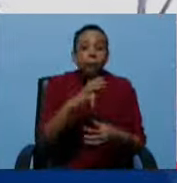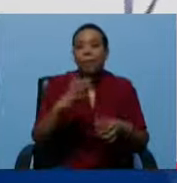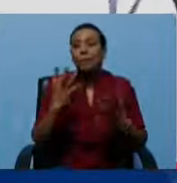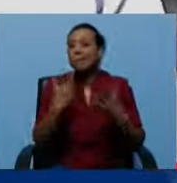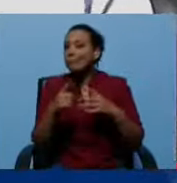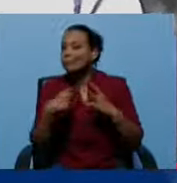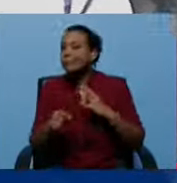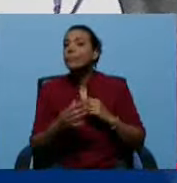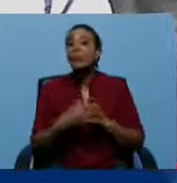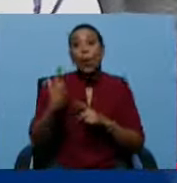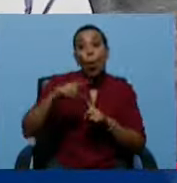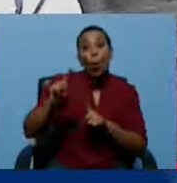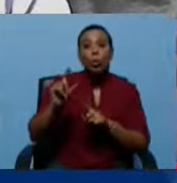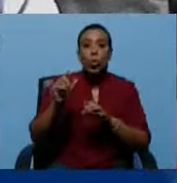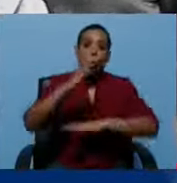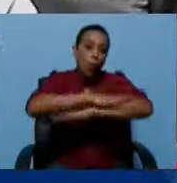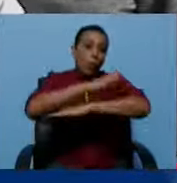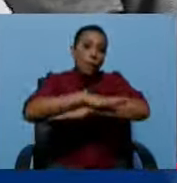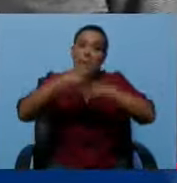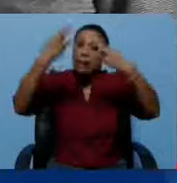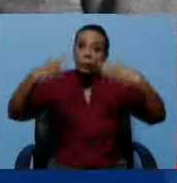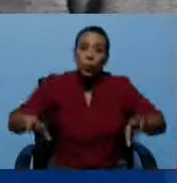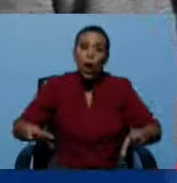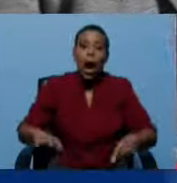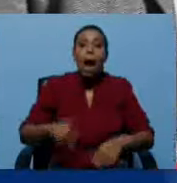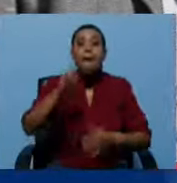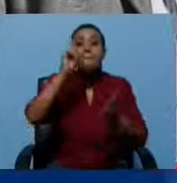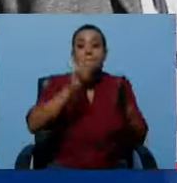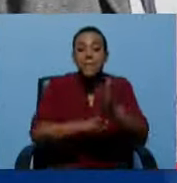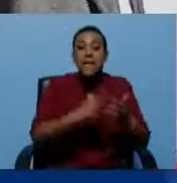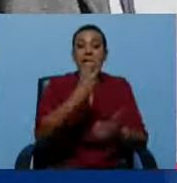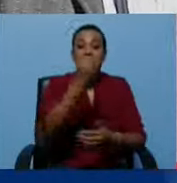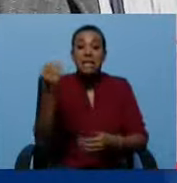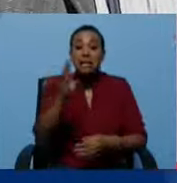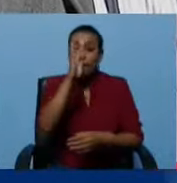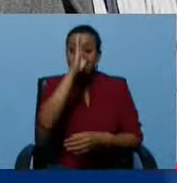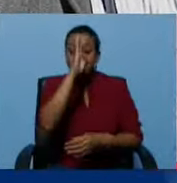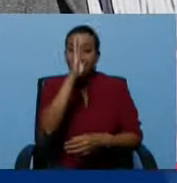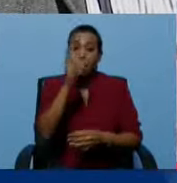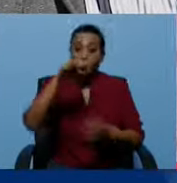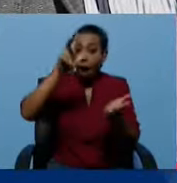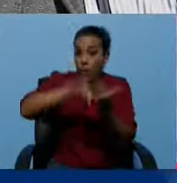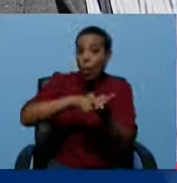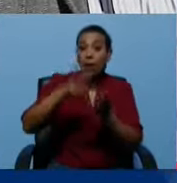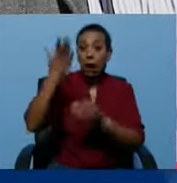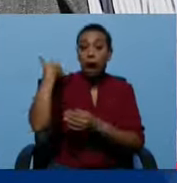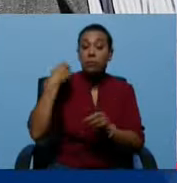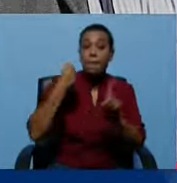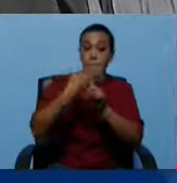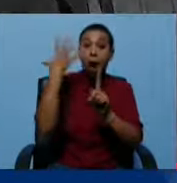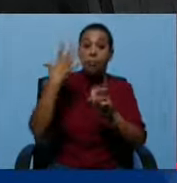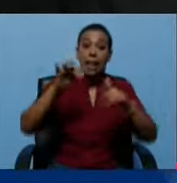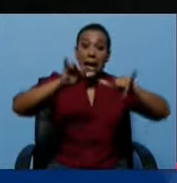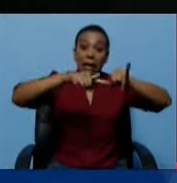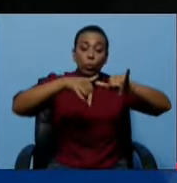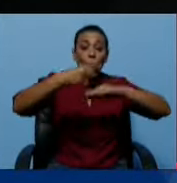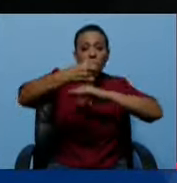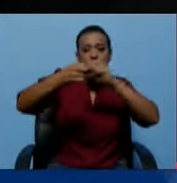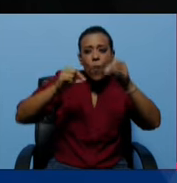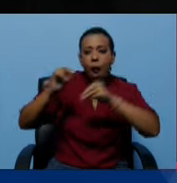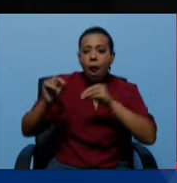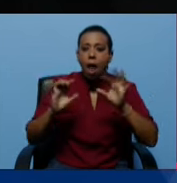y otros comportamientos. Así que 1.300 becas que han tenido su impacto en la ingeniería, la